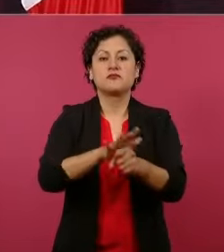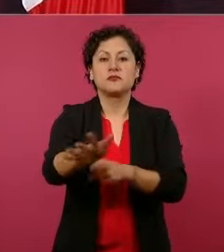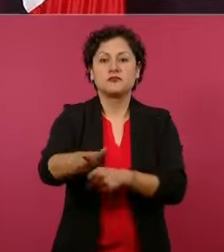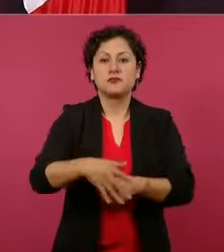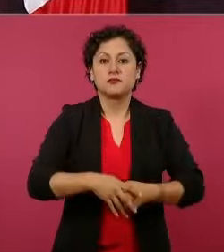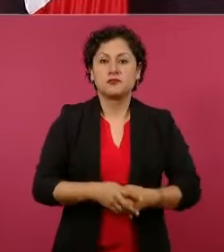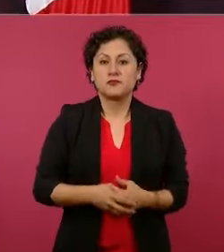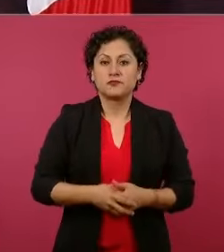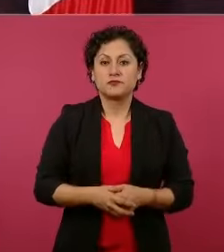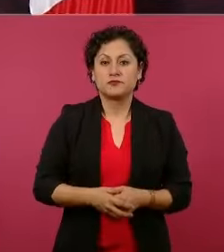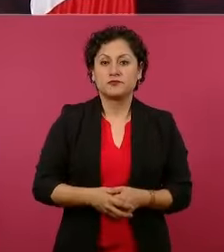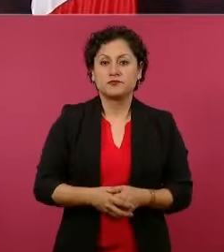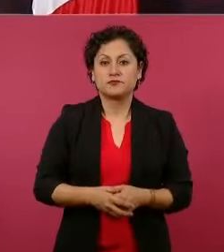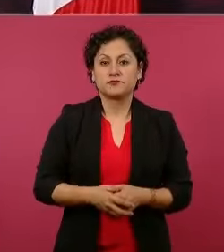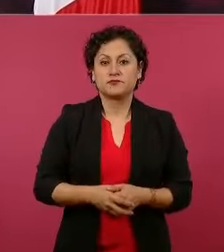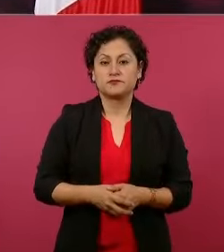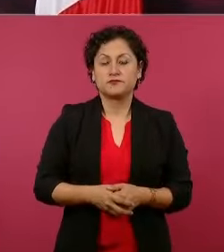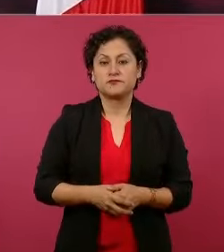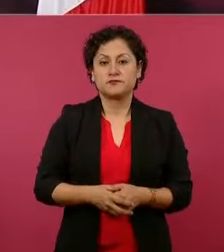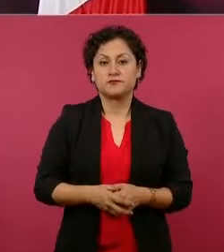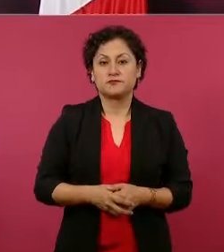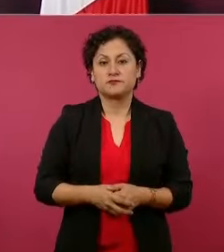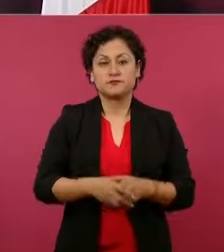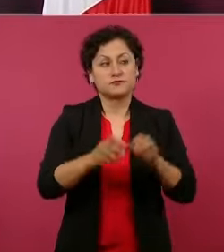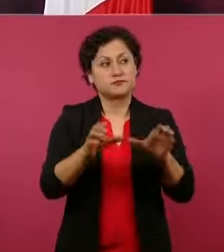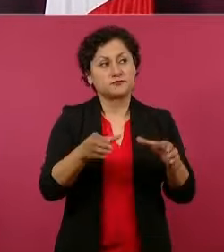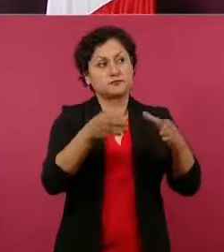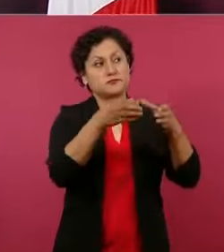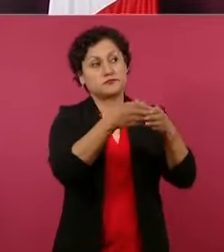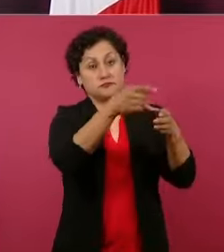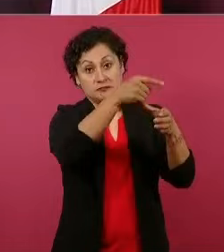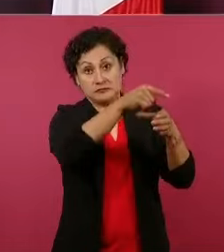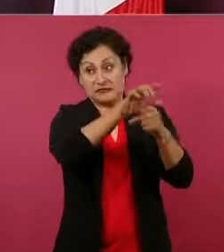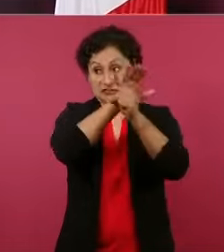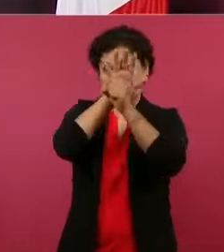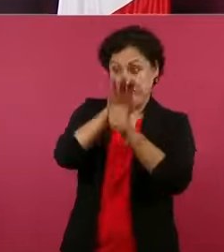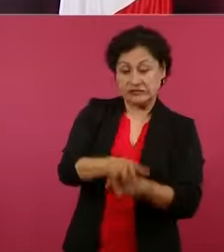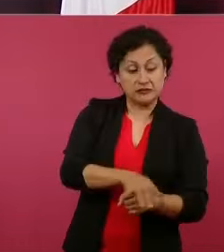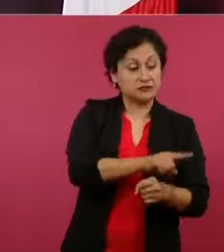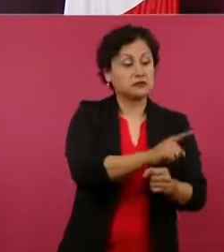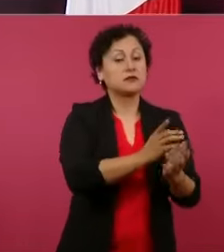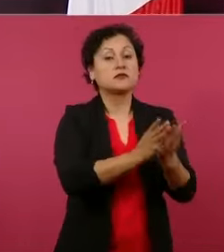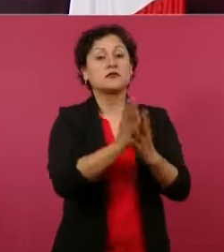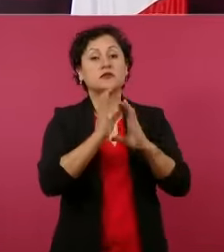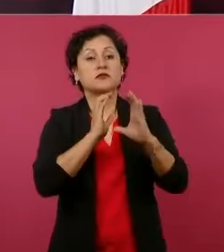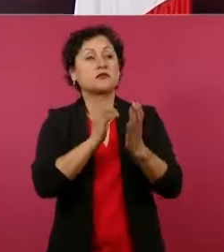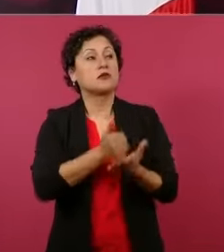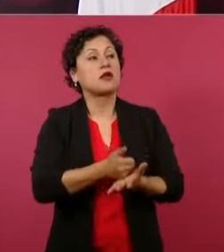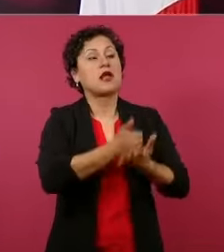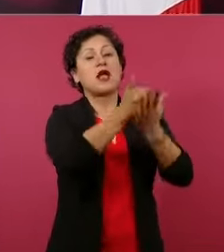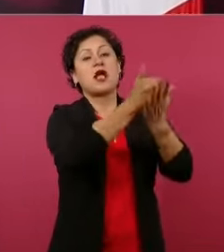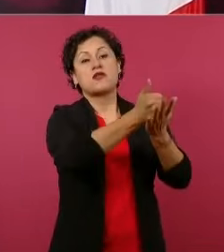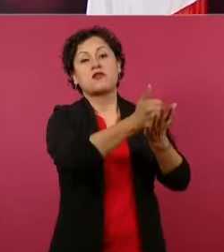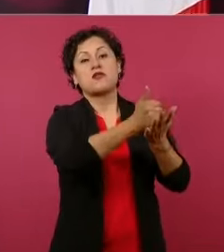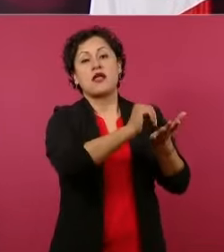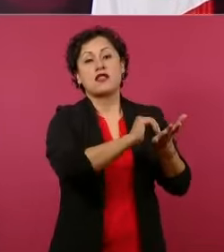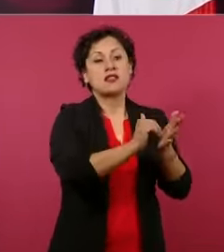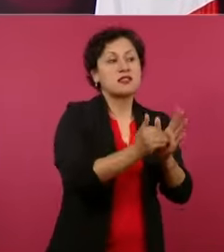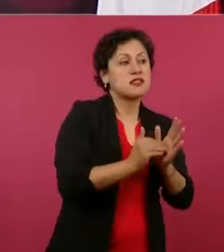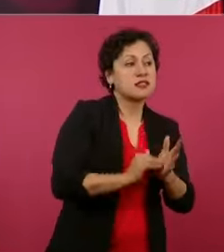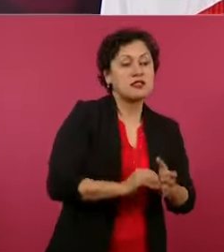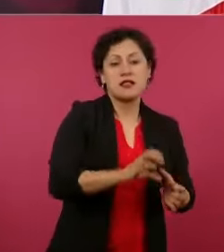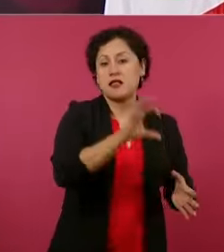No ayudar a los opresores y a los